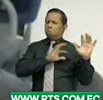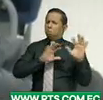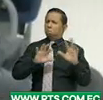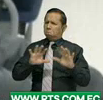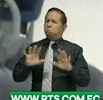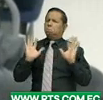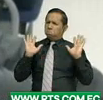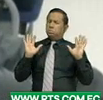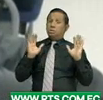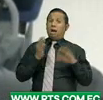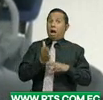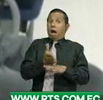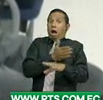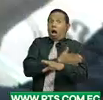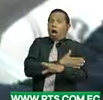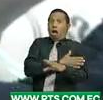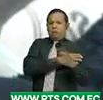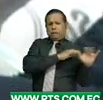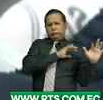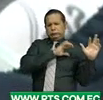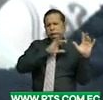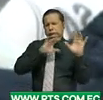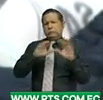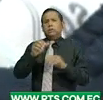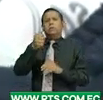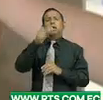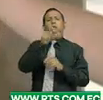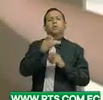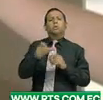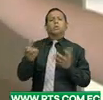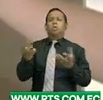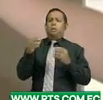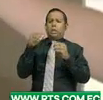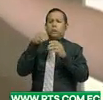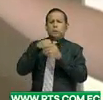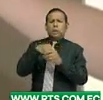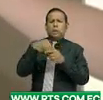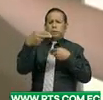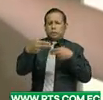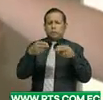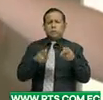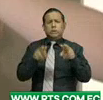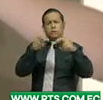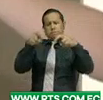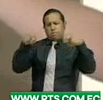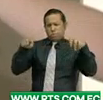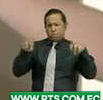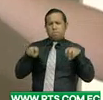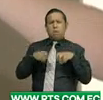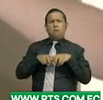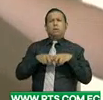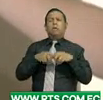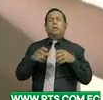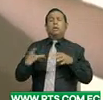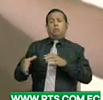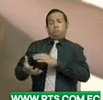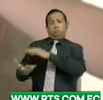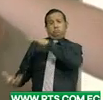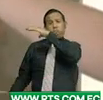su peor momento, llegó a albergar a 10 personas. 10 pacientes sentados con